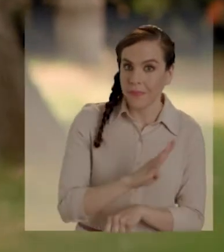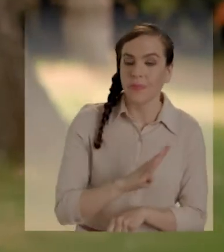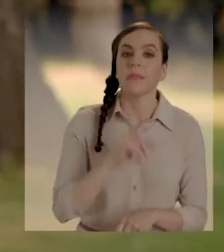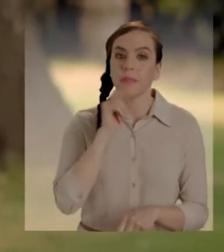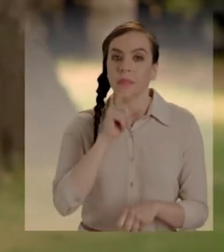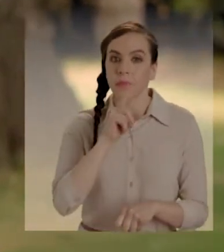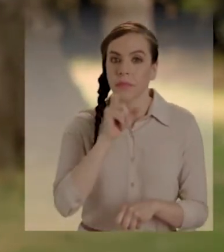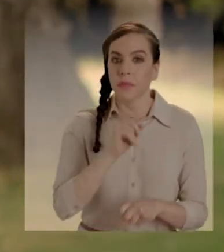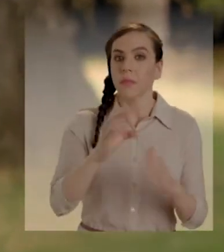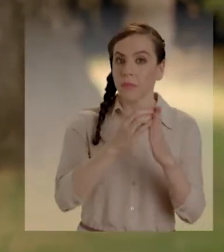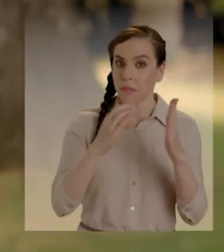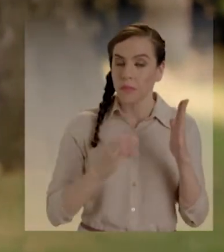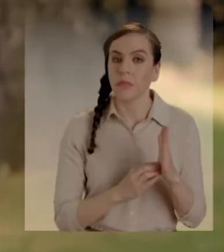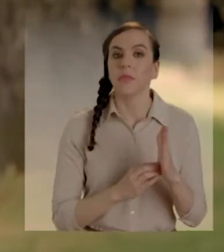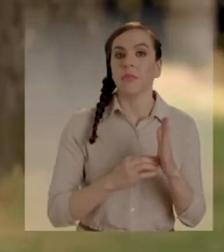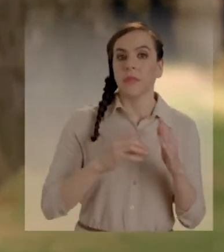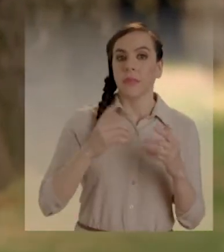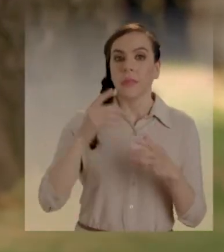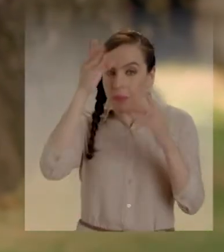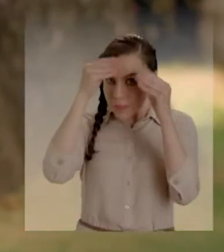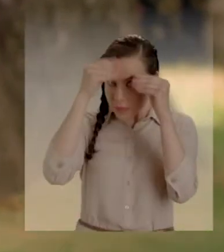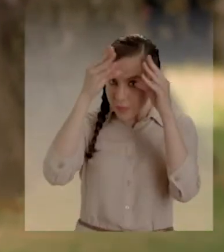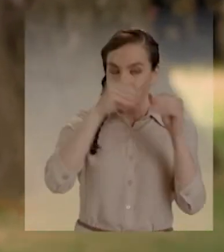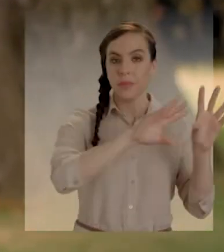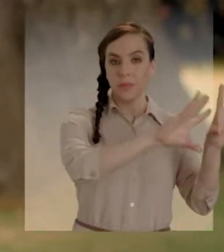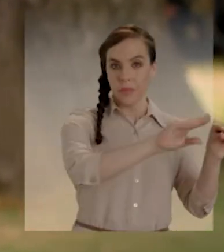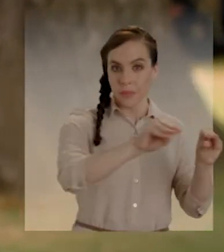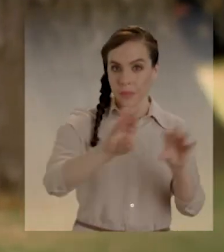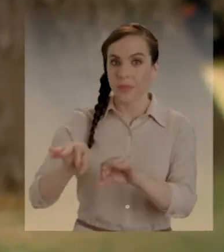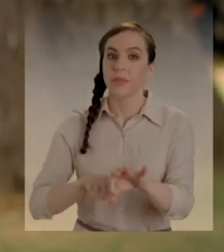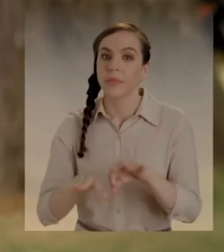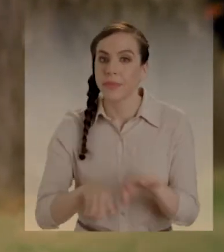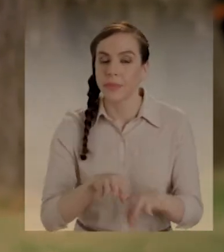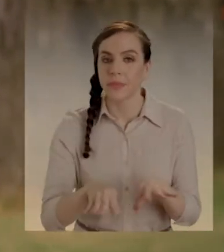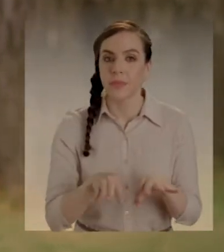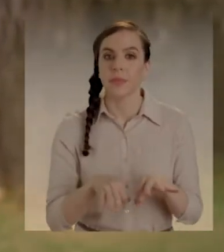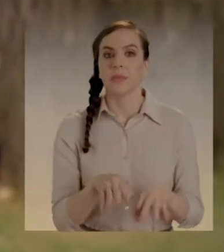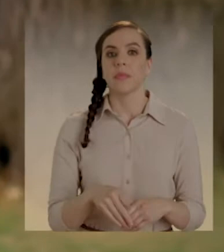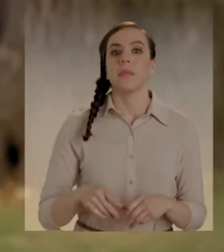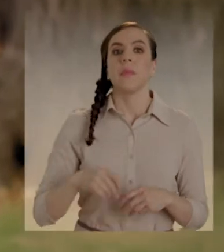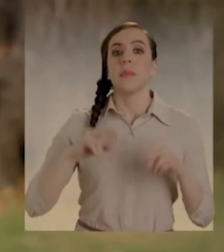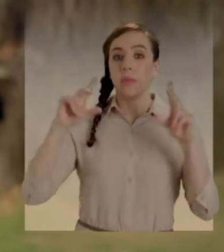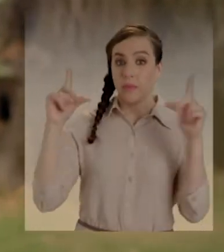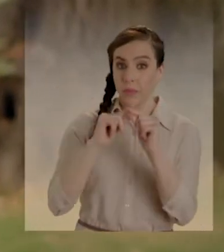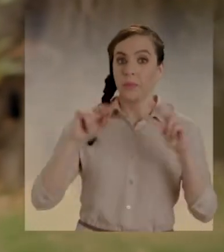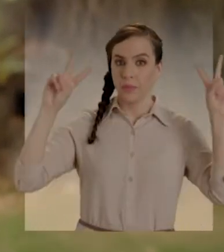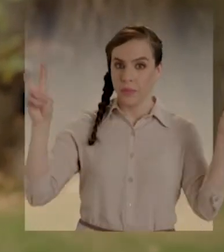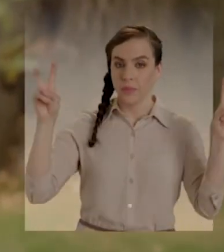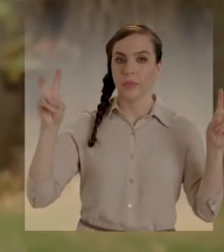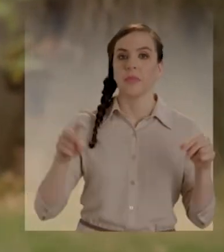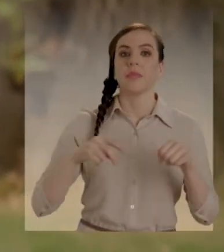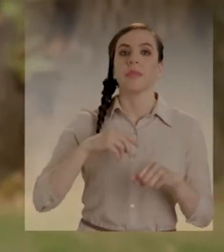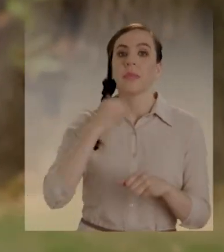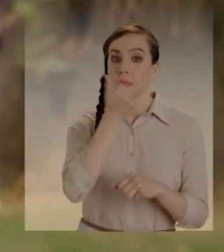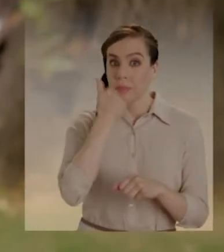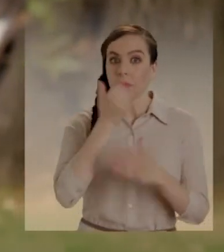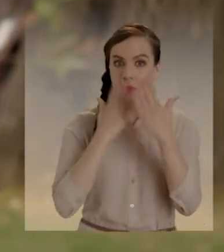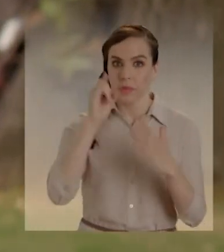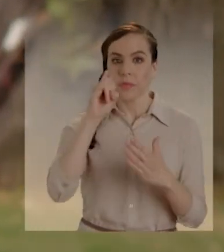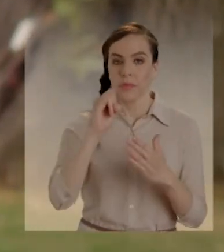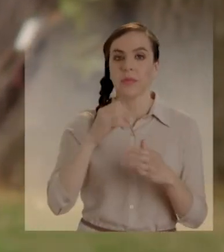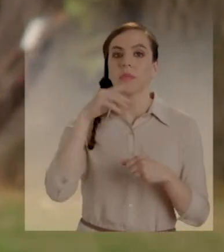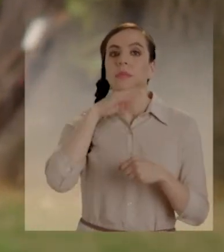becas y también se les va a contratar para que sean aprendices. Se van a capacitar para el trabajo. Lo resumo en una